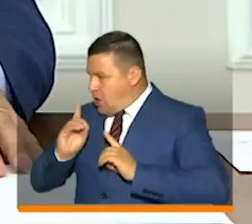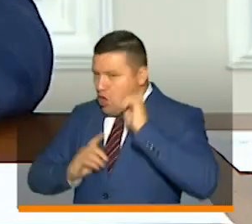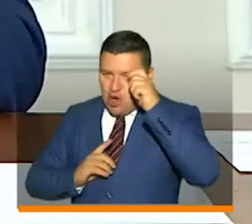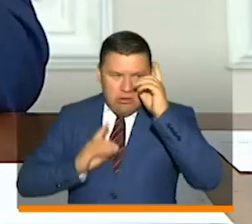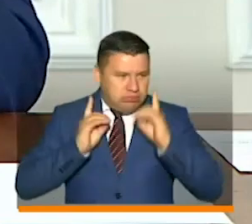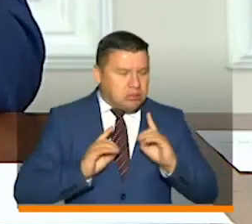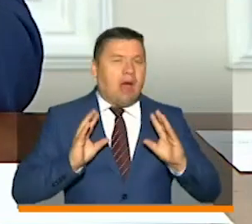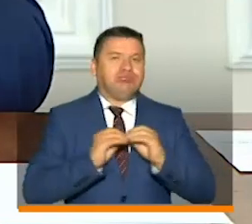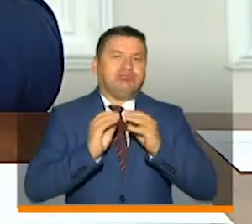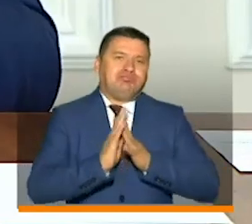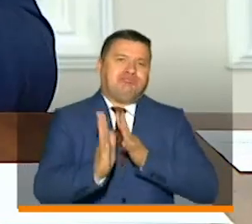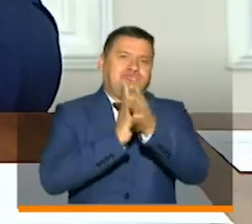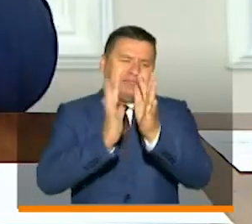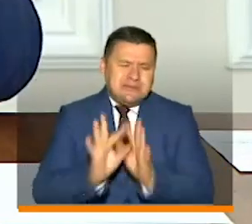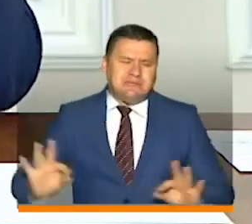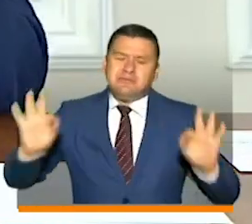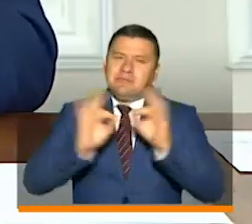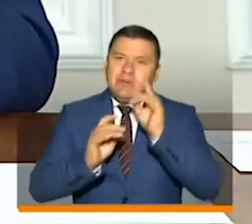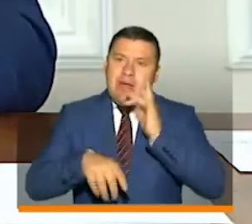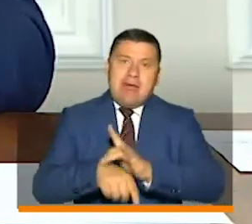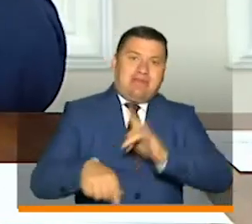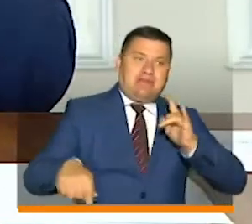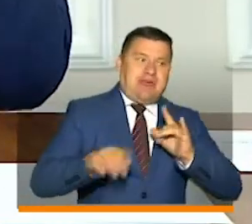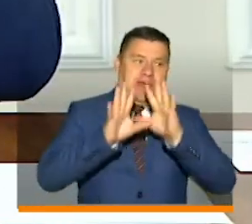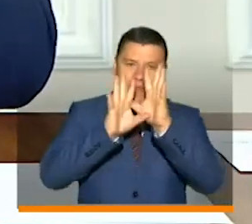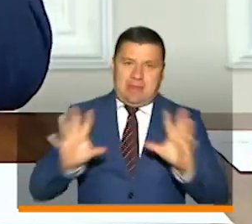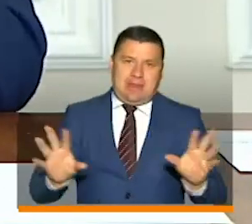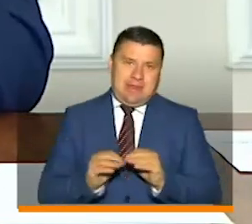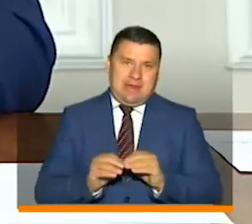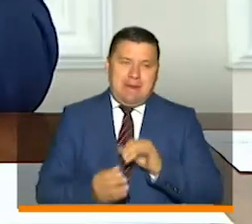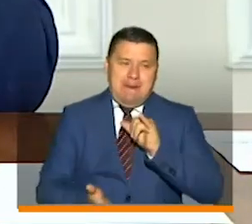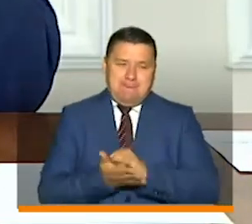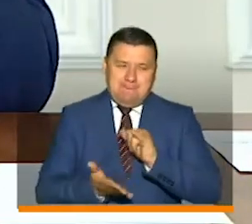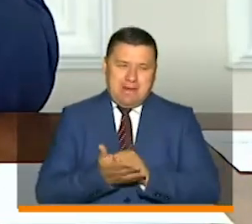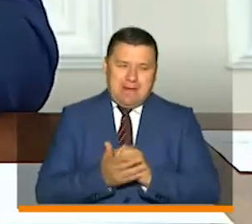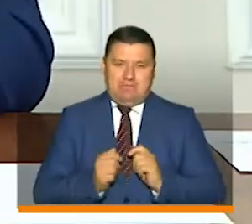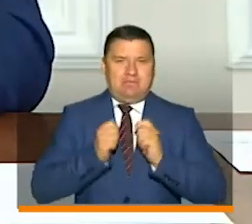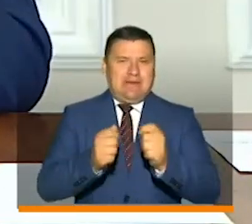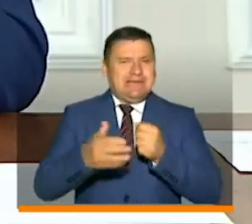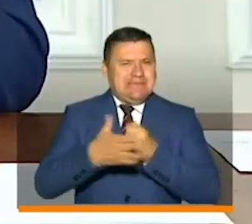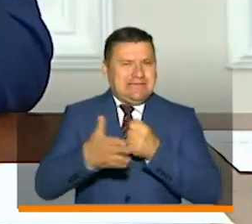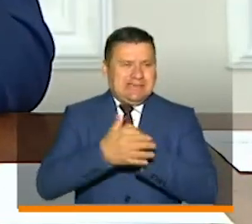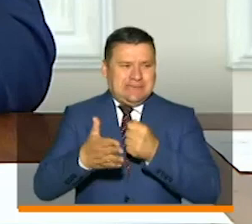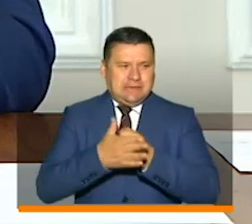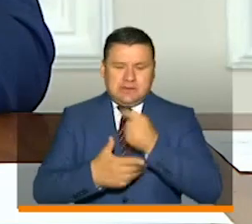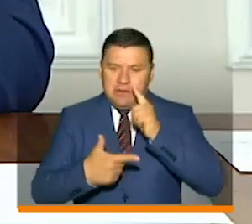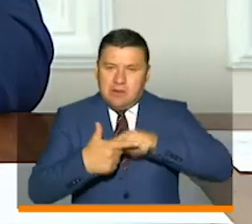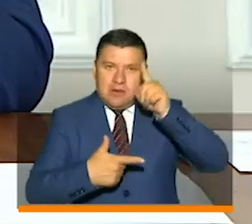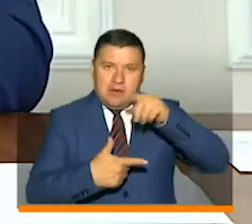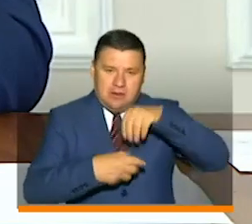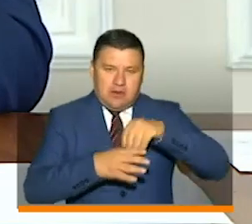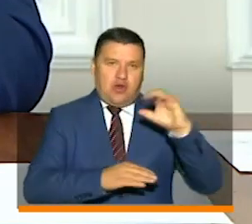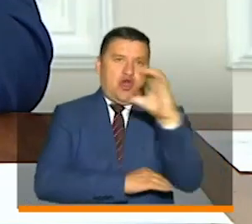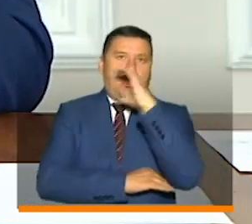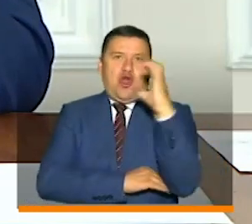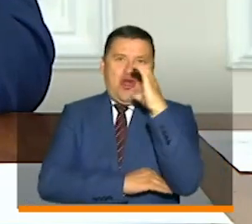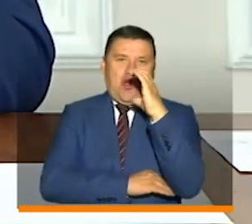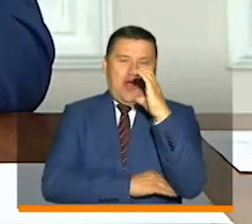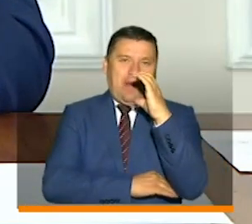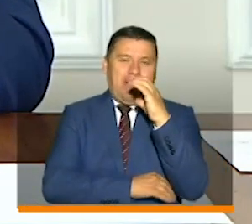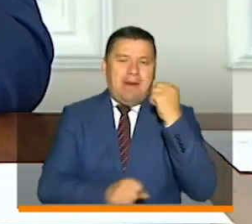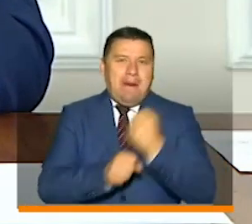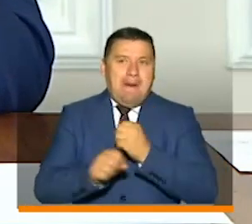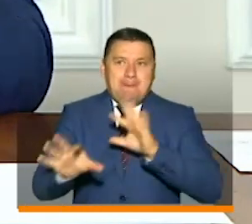gobierno y que sean importantes para madrugar de la navidad y al mismo tiempo darle impulso a la economía colombiana y a la